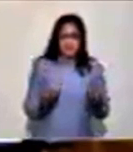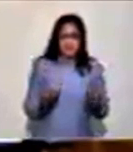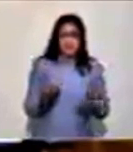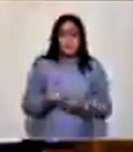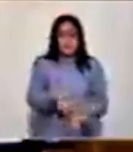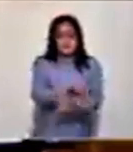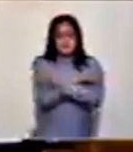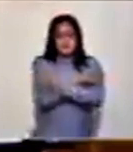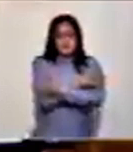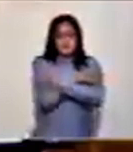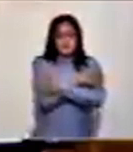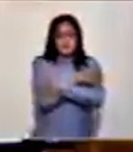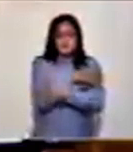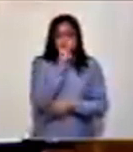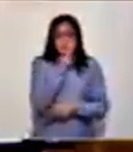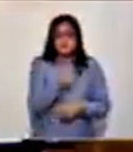los abrazos